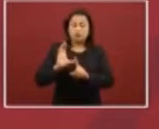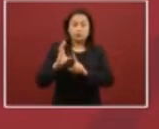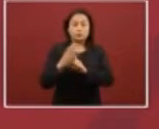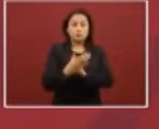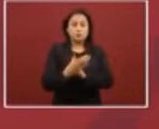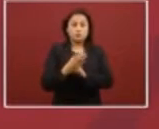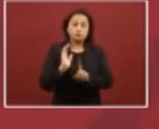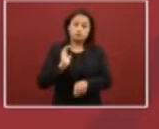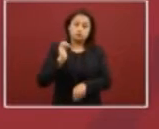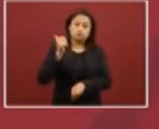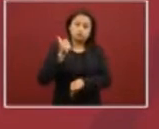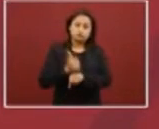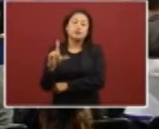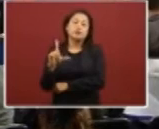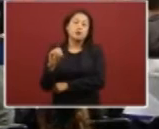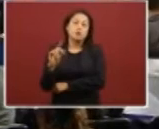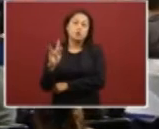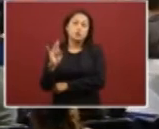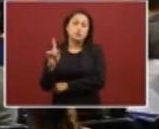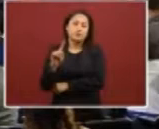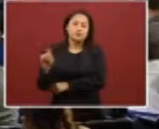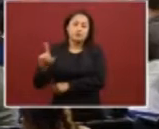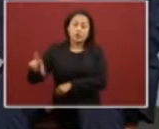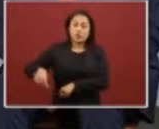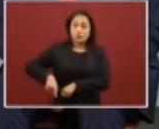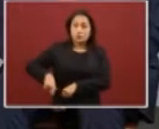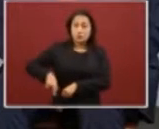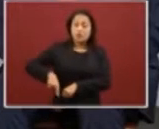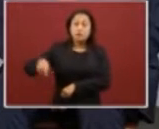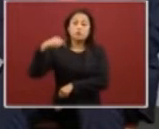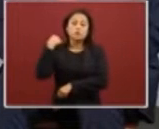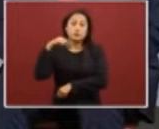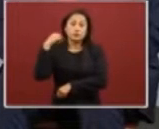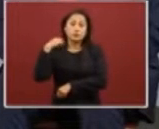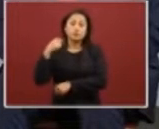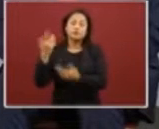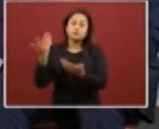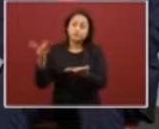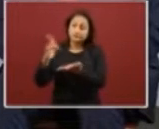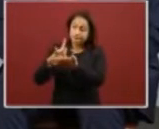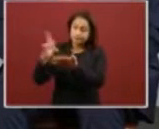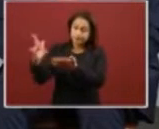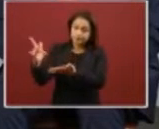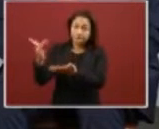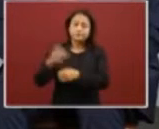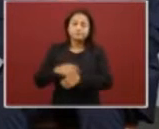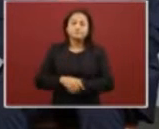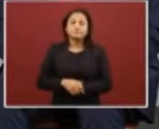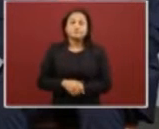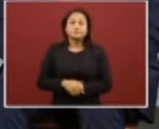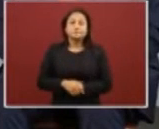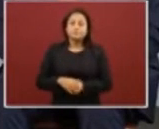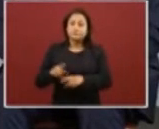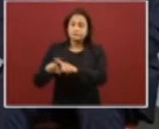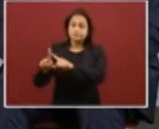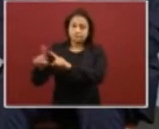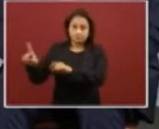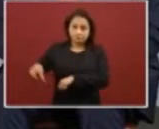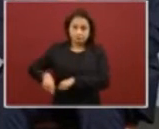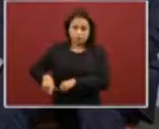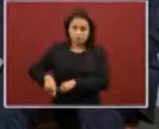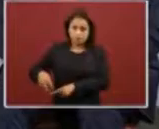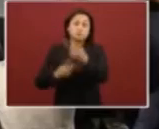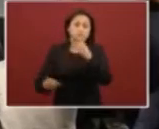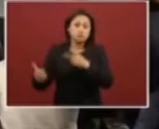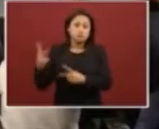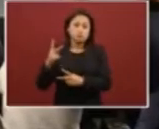el flujo de migrantes centroamericanos que pasan por sus estados. En la conferencia matutina del presidente Andrés Manuel López Obrador, los